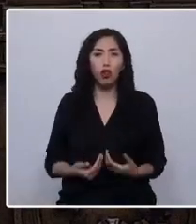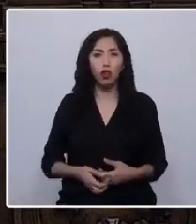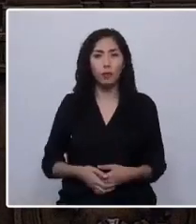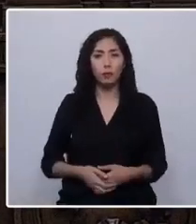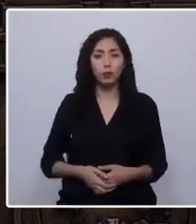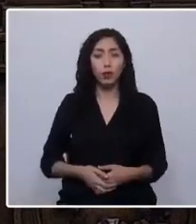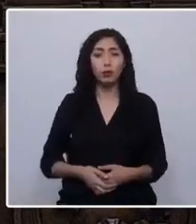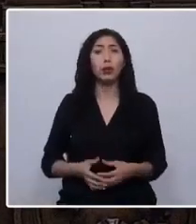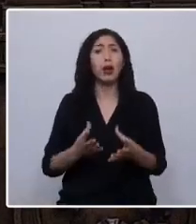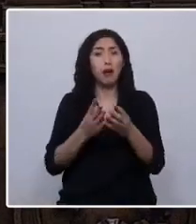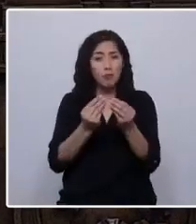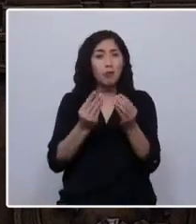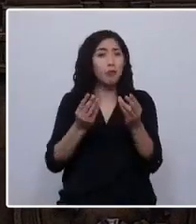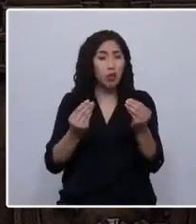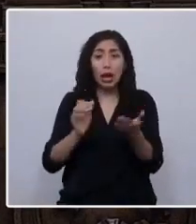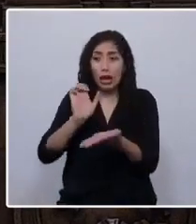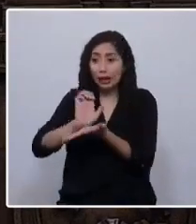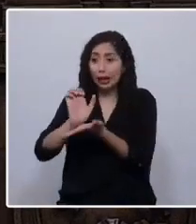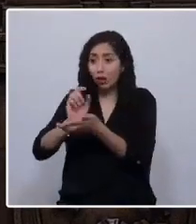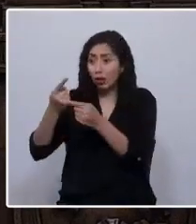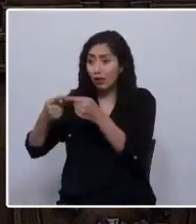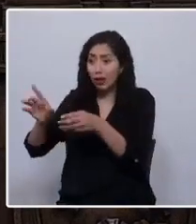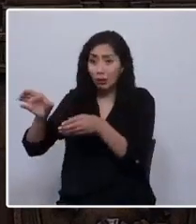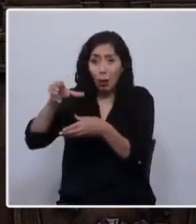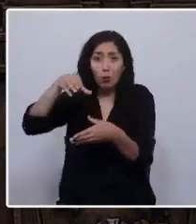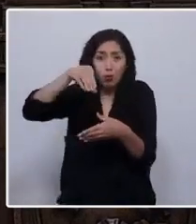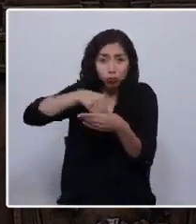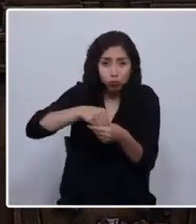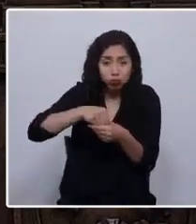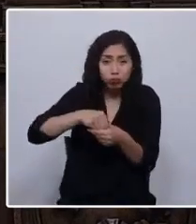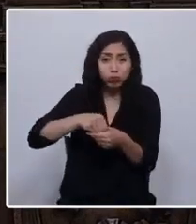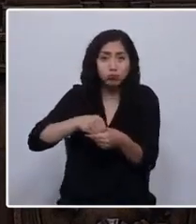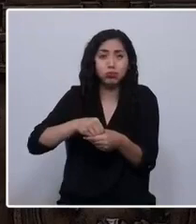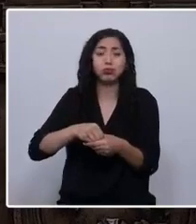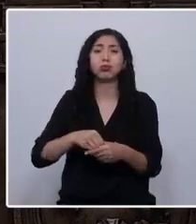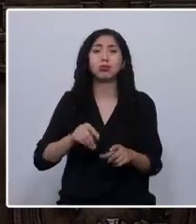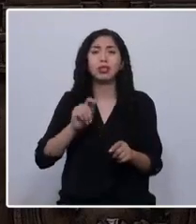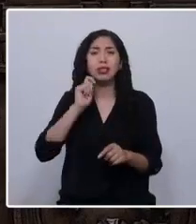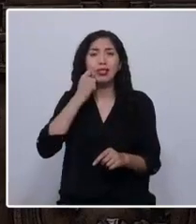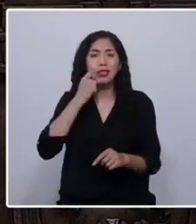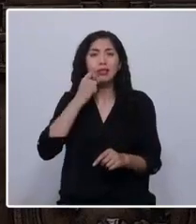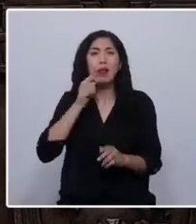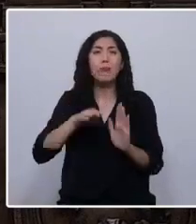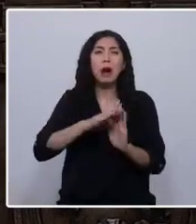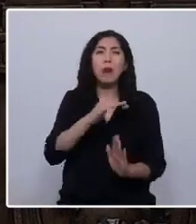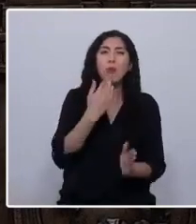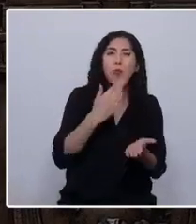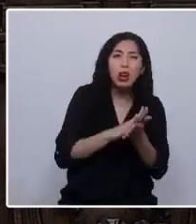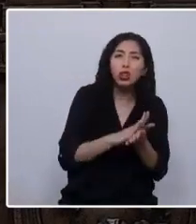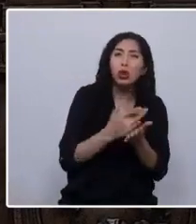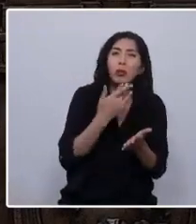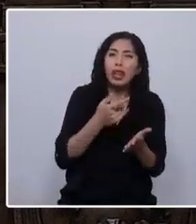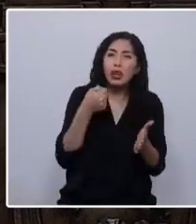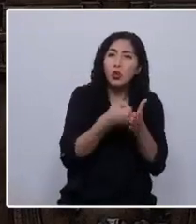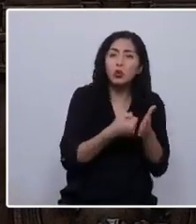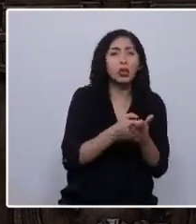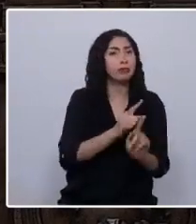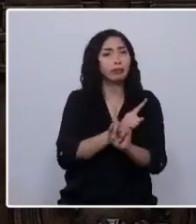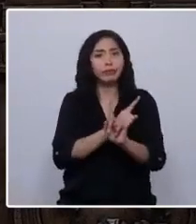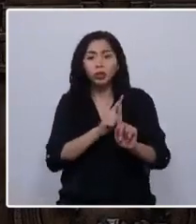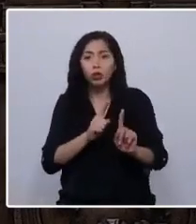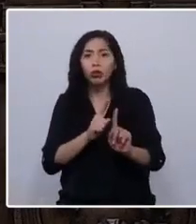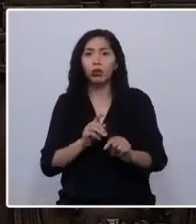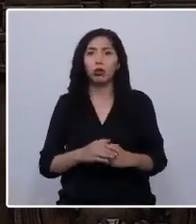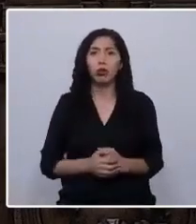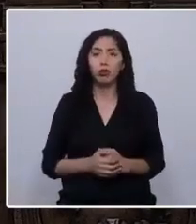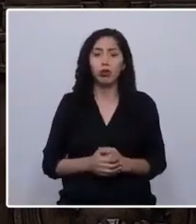Porque son mucho más que plurinacionalidad. No es más muerto por luchar. Es más, no